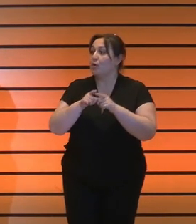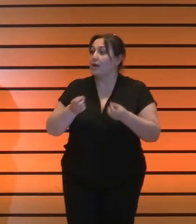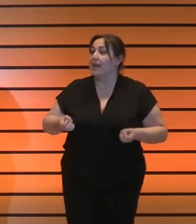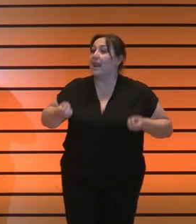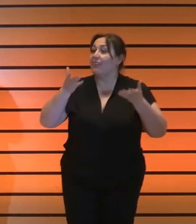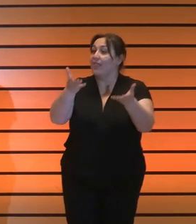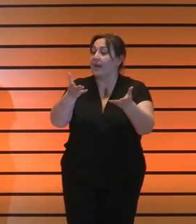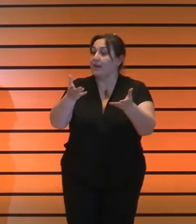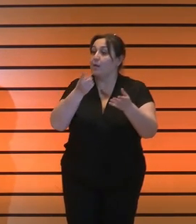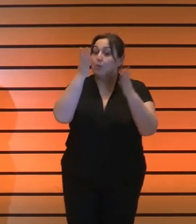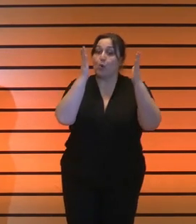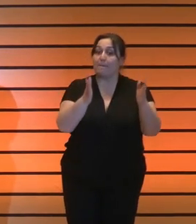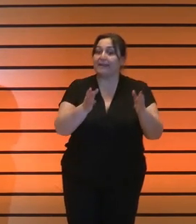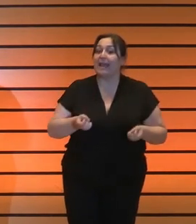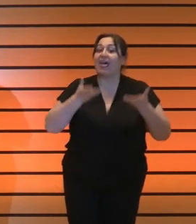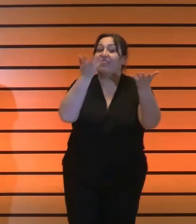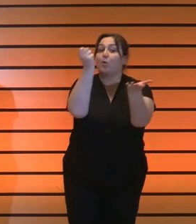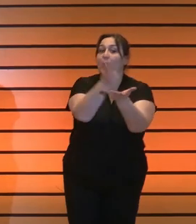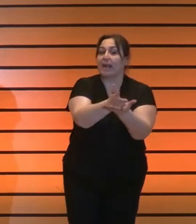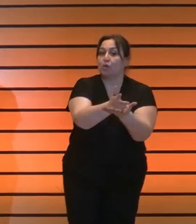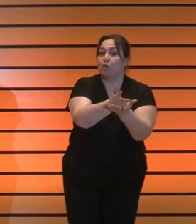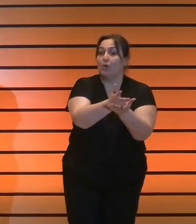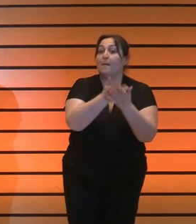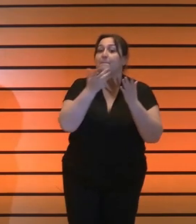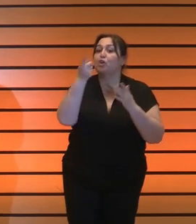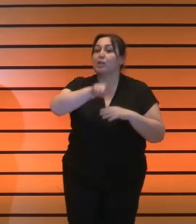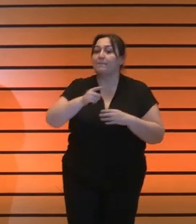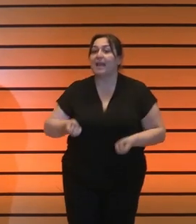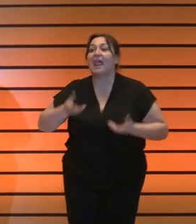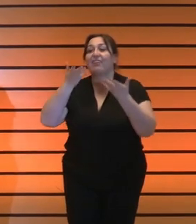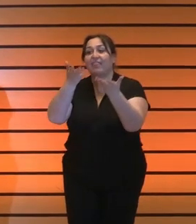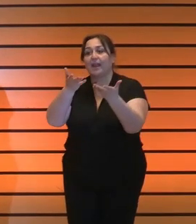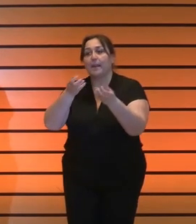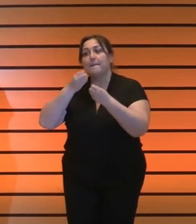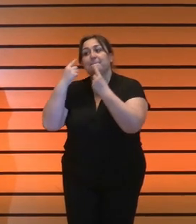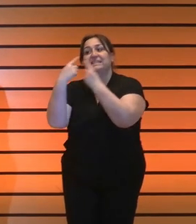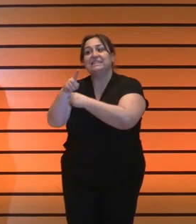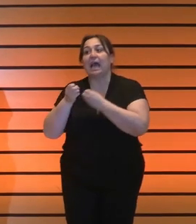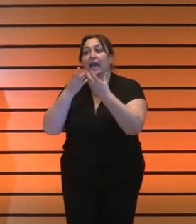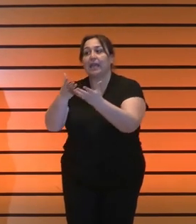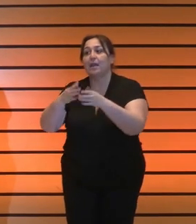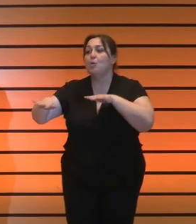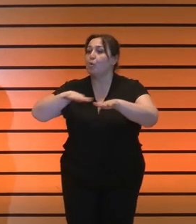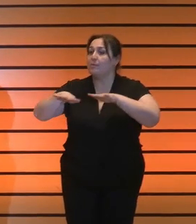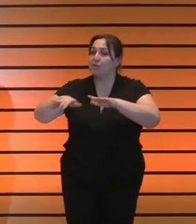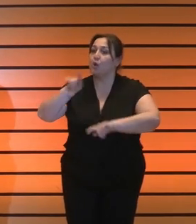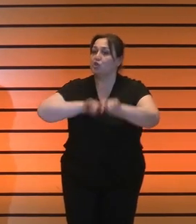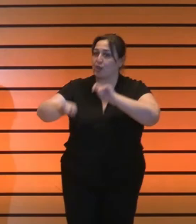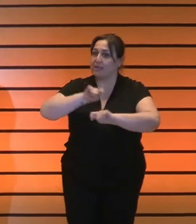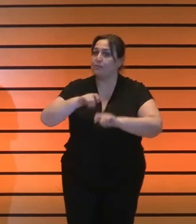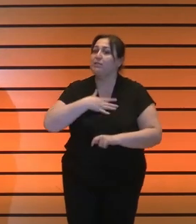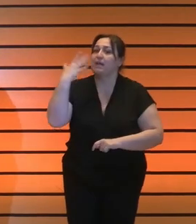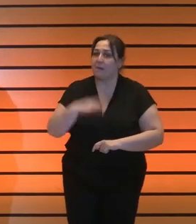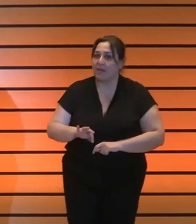por un lado el reto pero también lanzarnos el mensaje de que el movimiento asociativo es capaz que